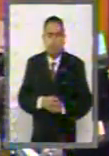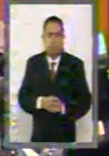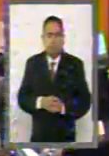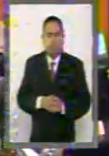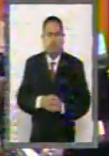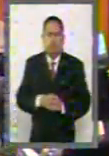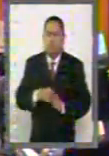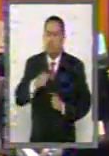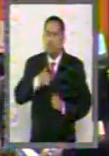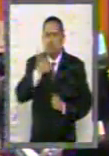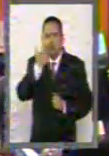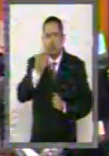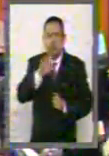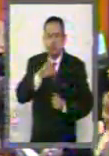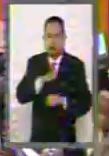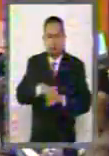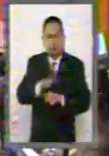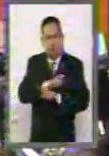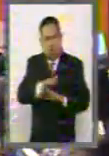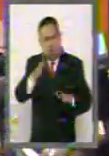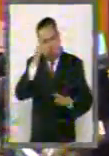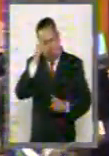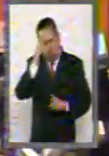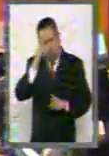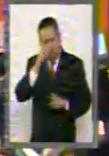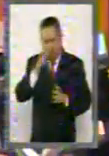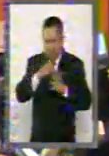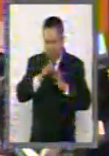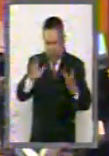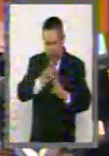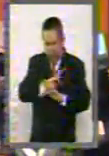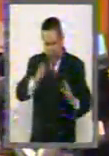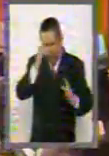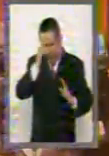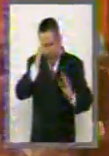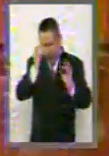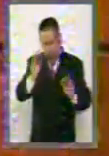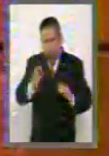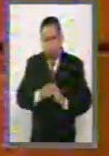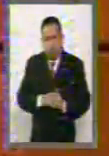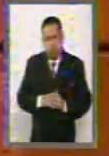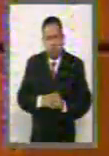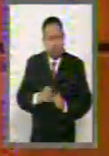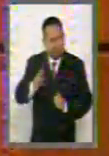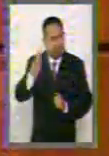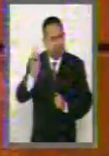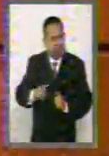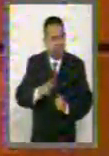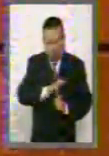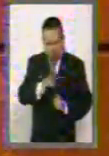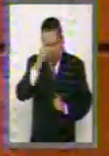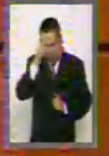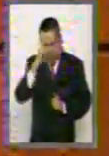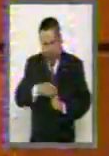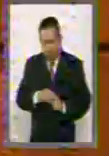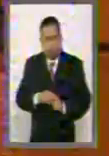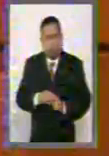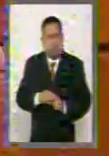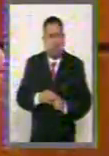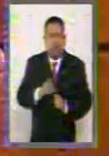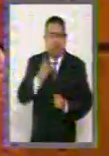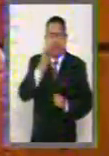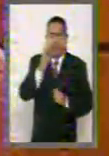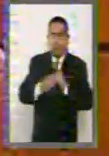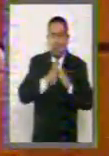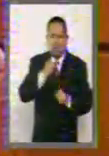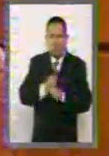yo quiero hacer un reconocimiento amplio, de verdad, a 3 años de conocer